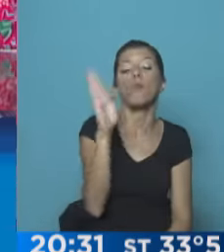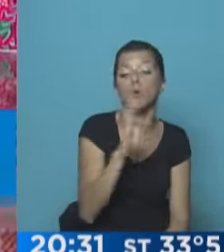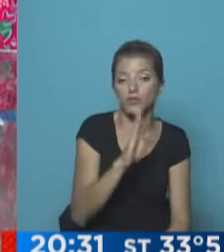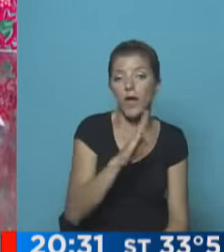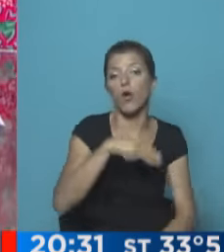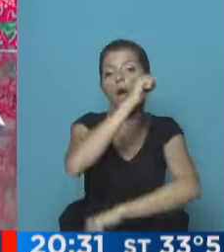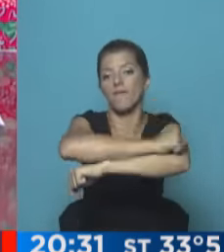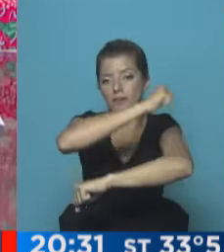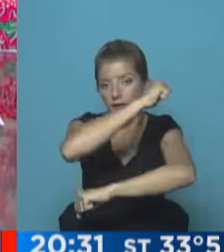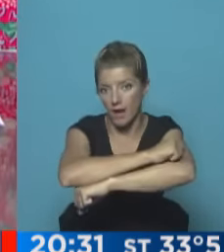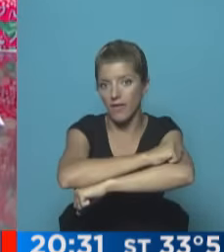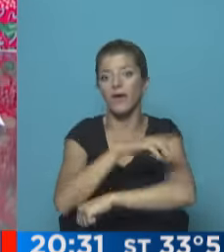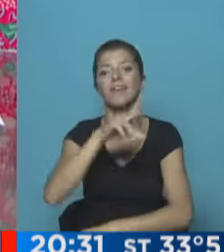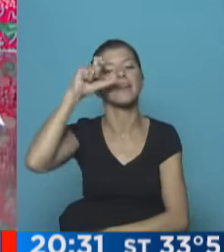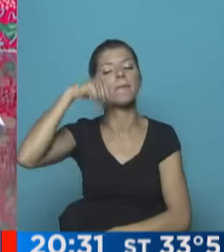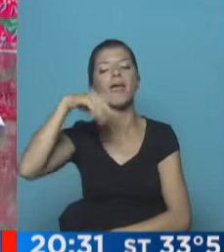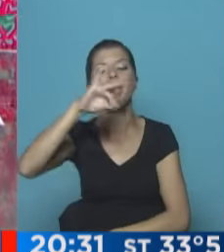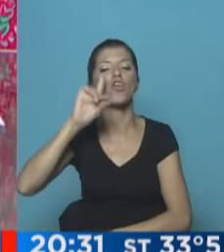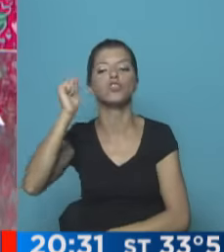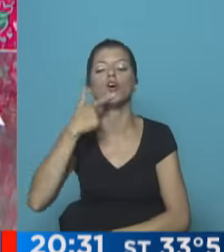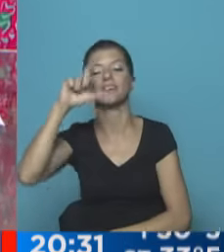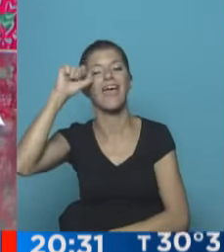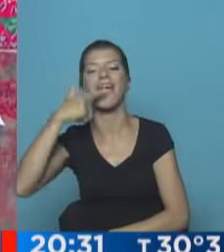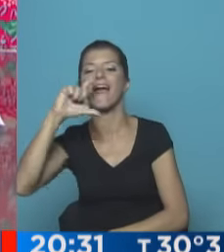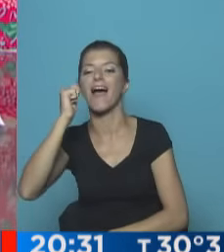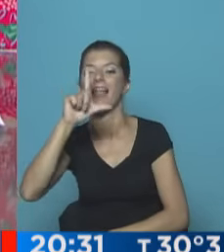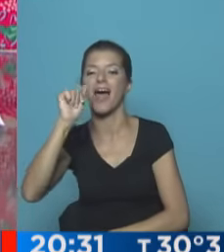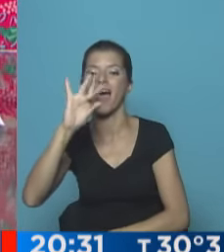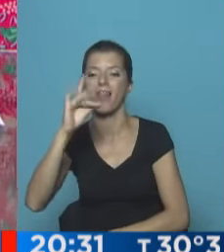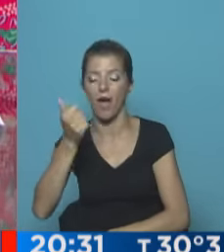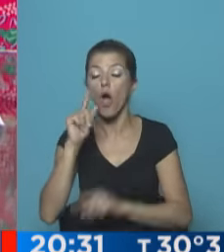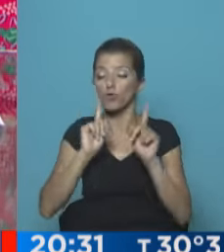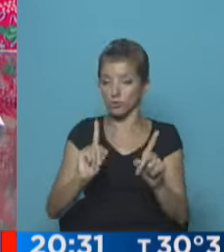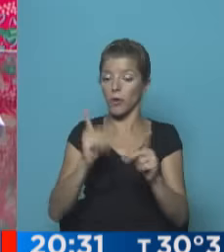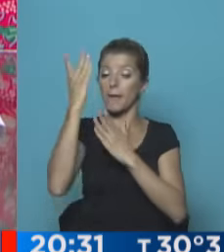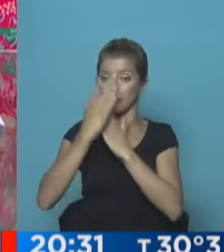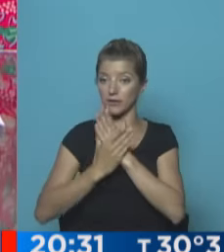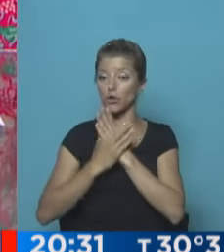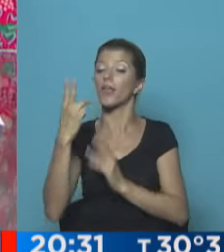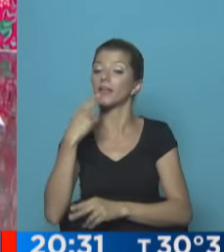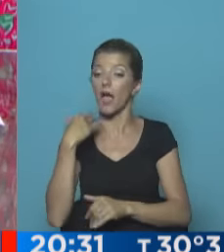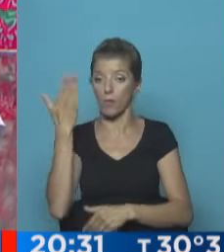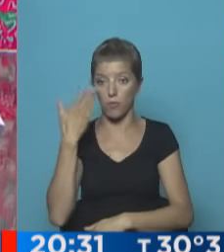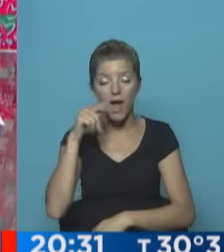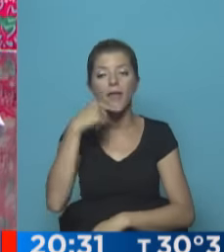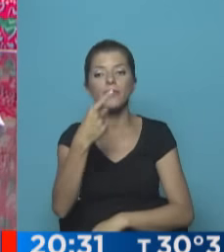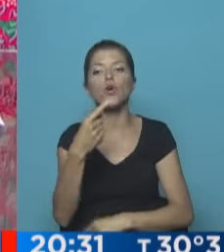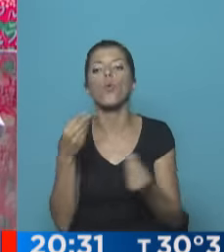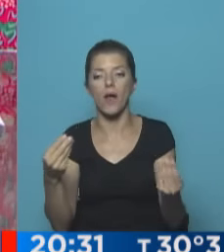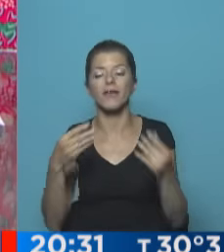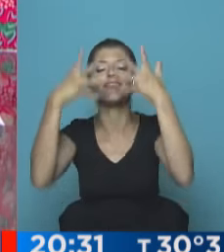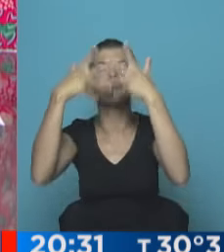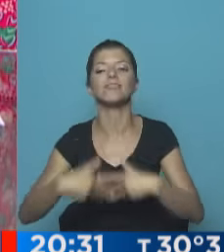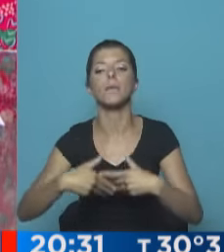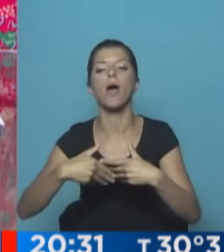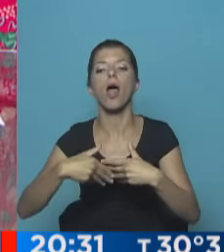y Remedios de Escalada. Y sobre este tema se expidió el ministro de Energía y Minería, Juan José Aranguren, señalando justamente cuál es la capacidad del sistema